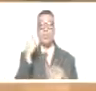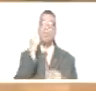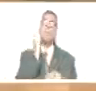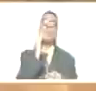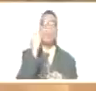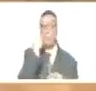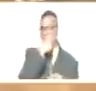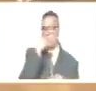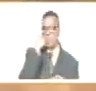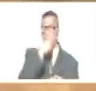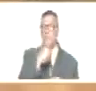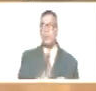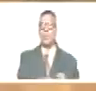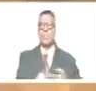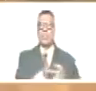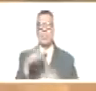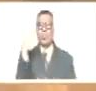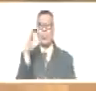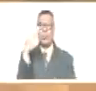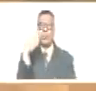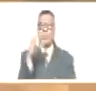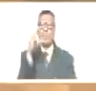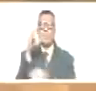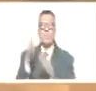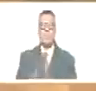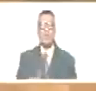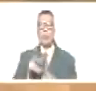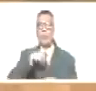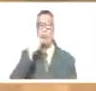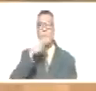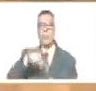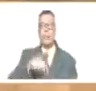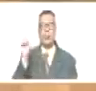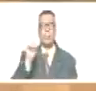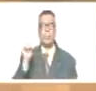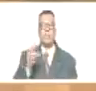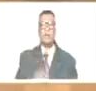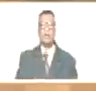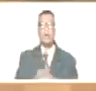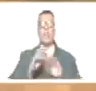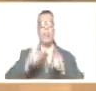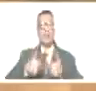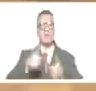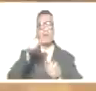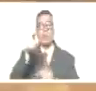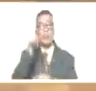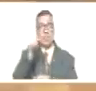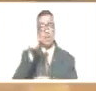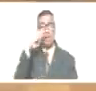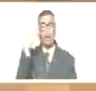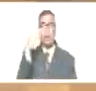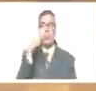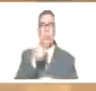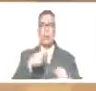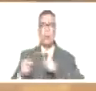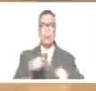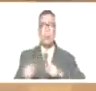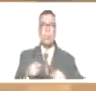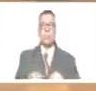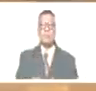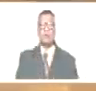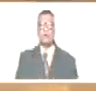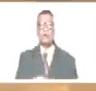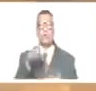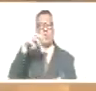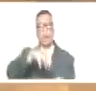que es la colombianización de la política en Venezuela. Así comenzaron en Colombia, tomando control del Congreso.